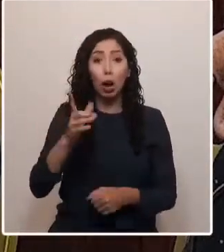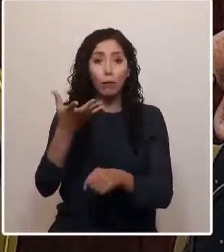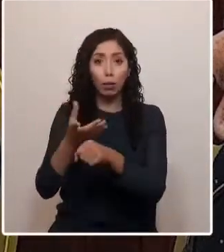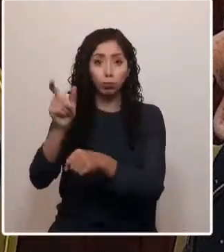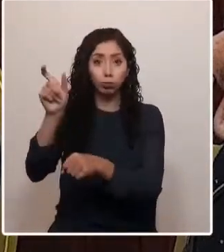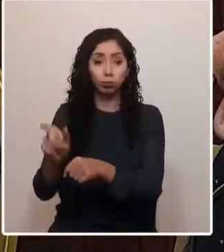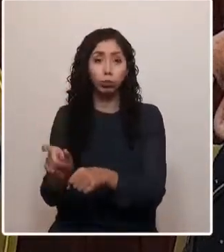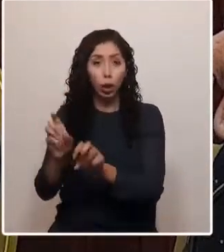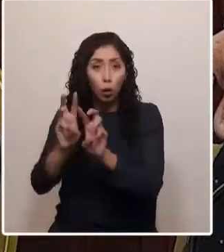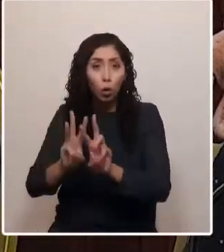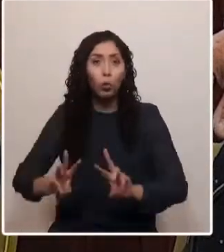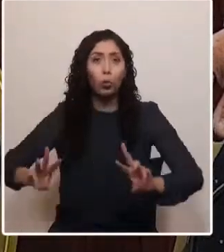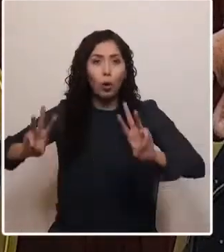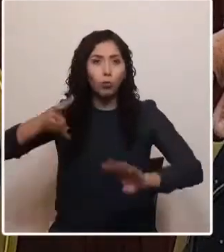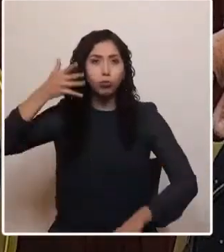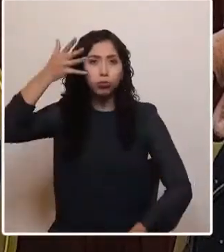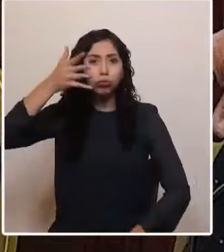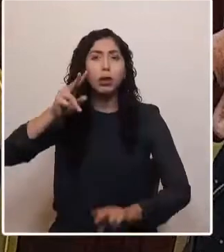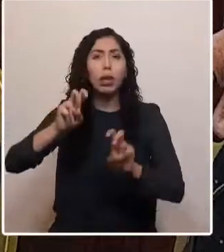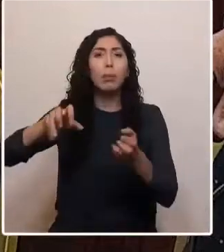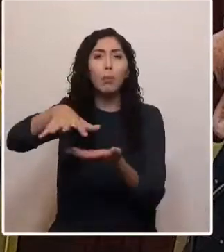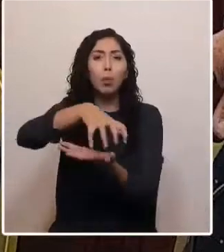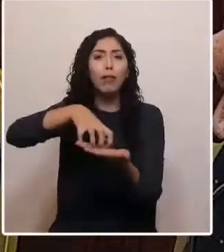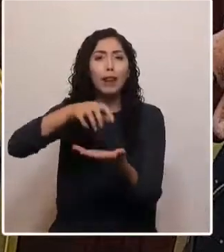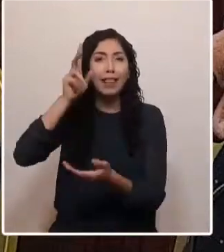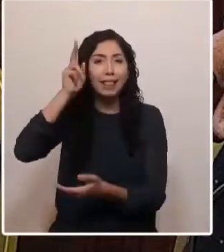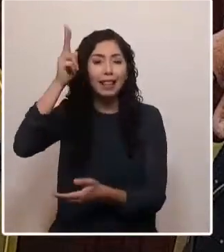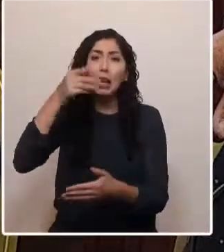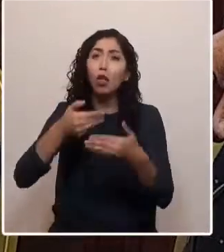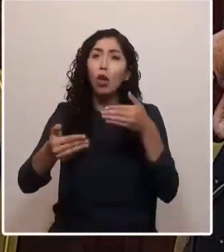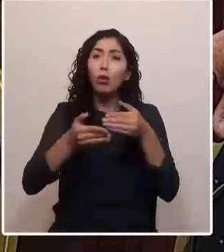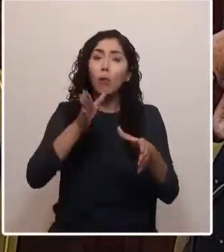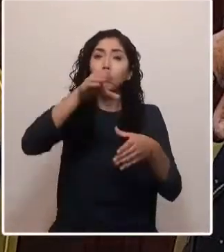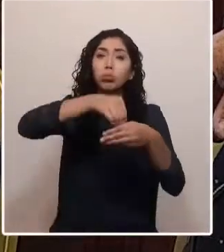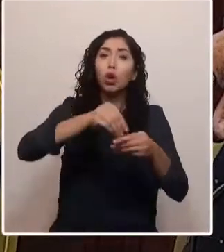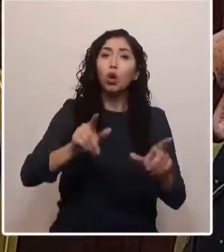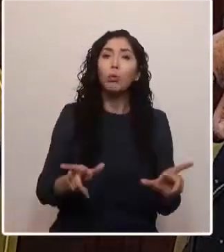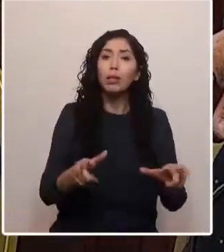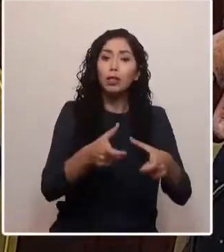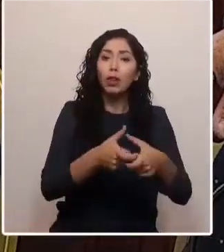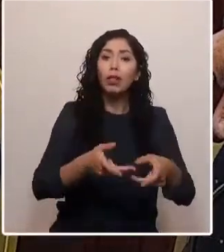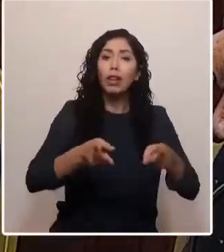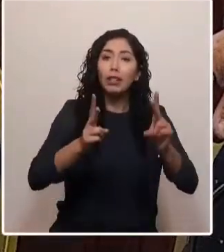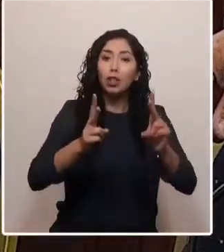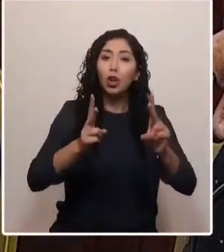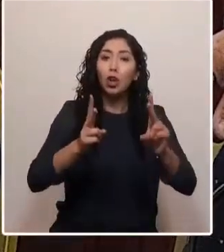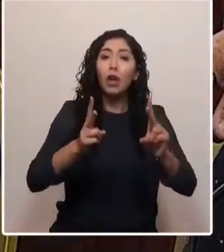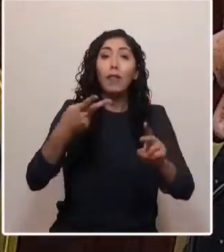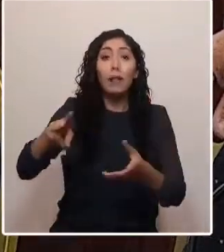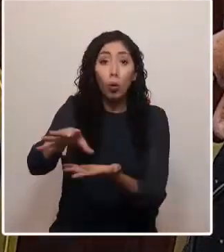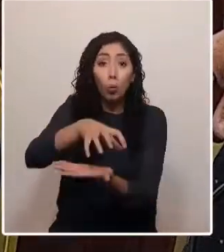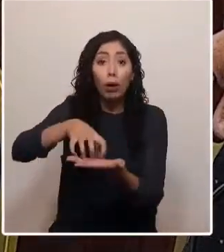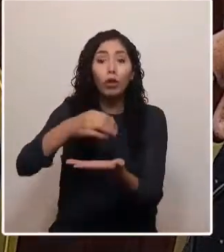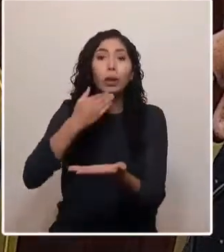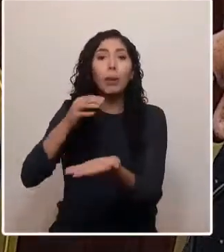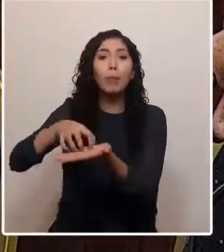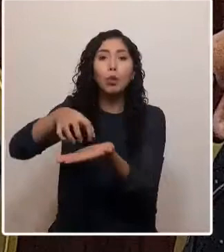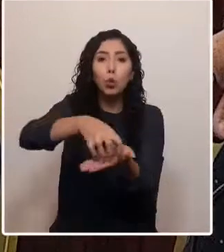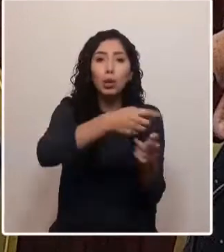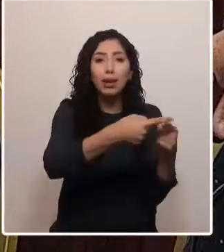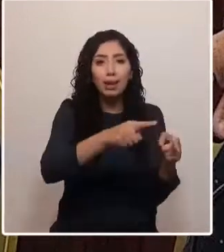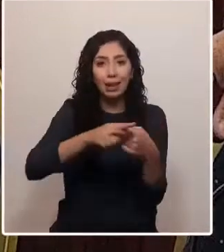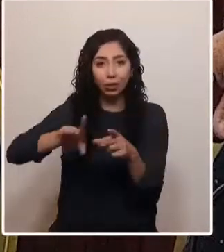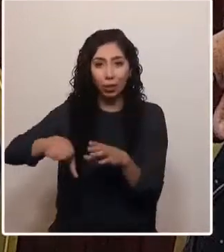Unidas sobre pueblos indígenas en la Comisión de Derechos de los Pueblos y Plurinacionalidad, dándonos a